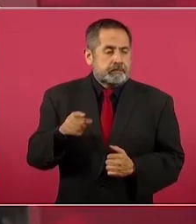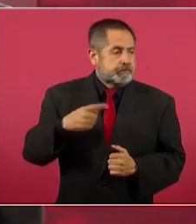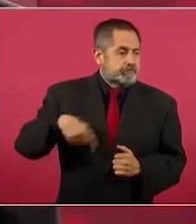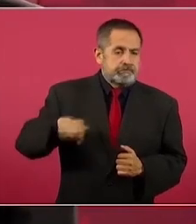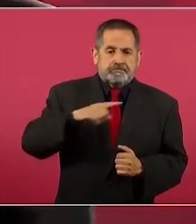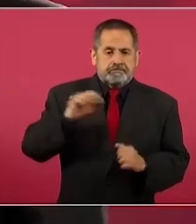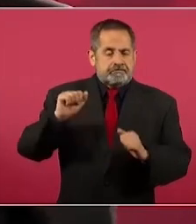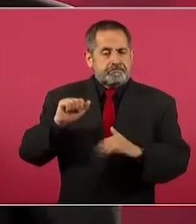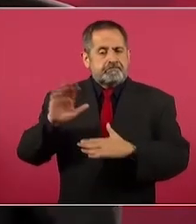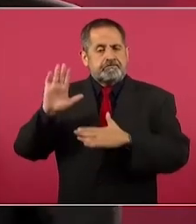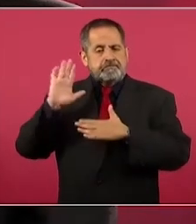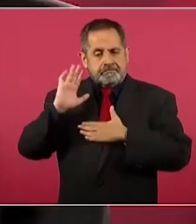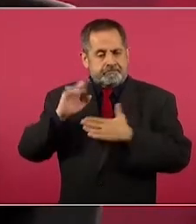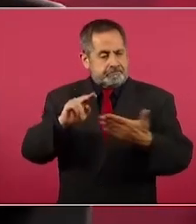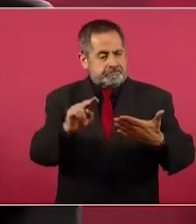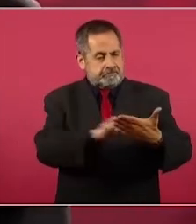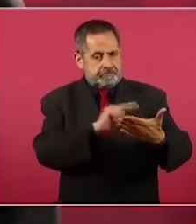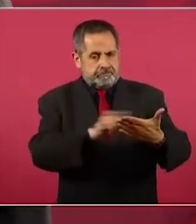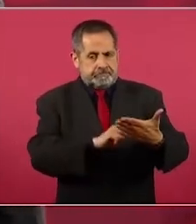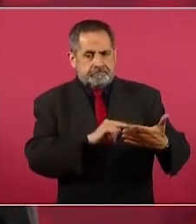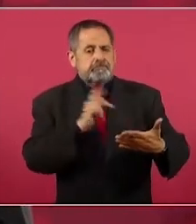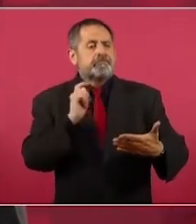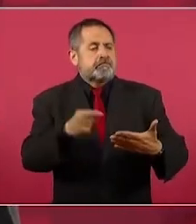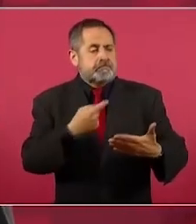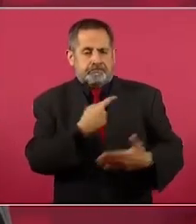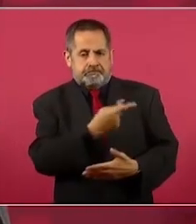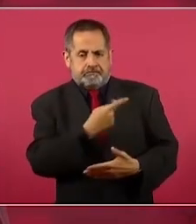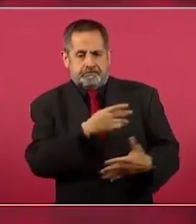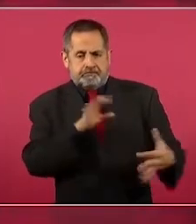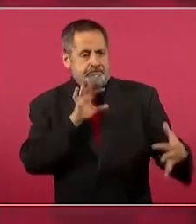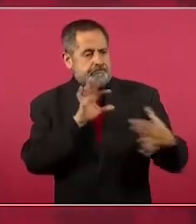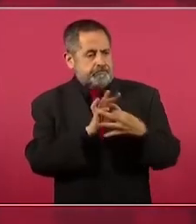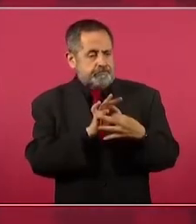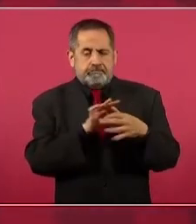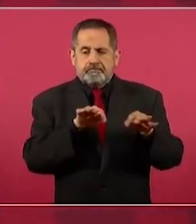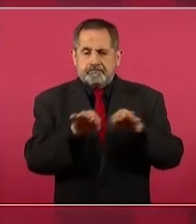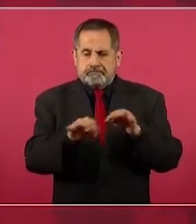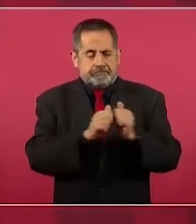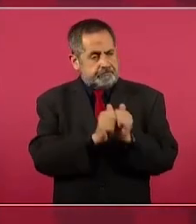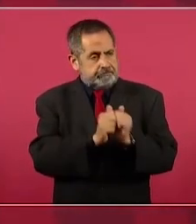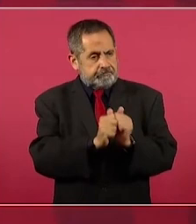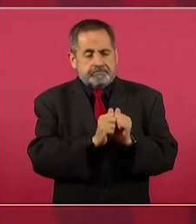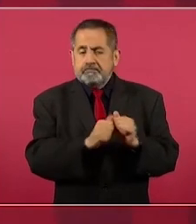compromisos de trabajar juntos